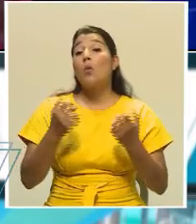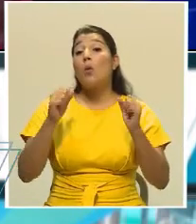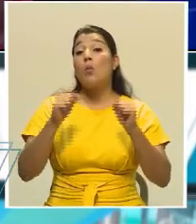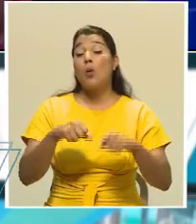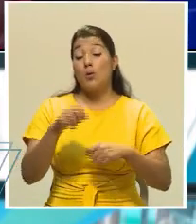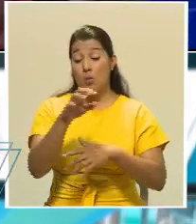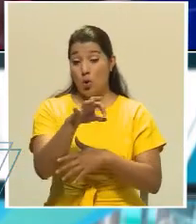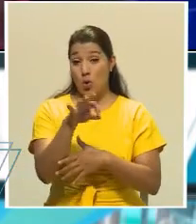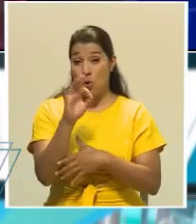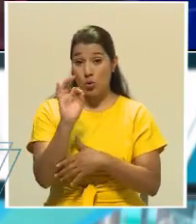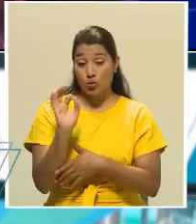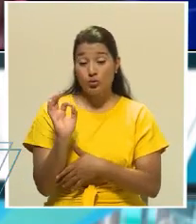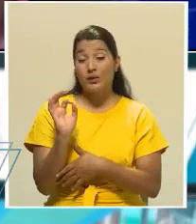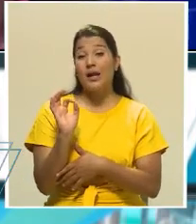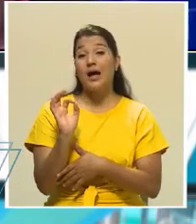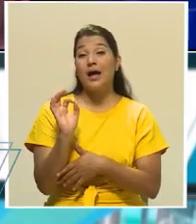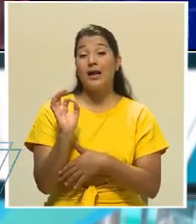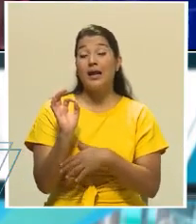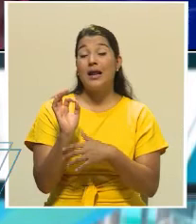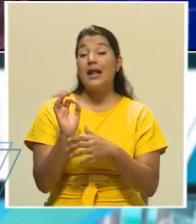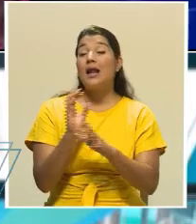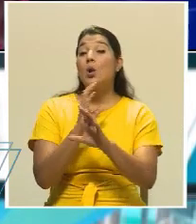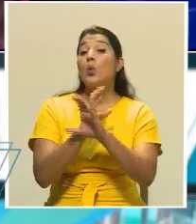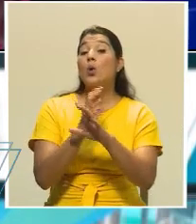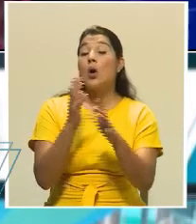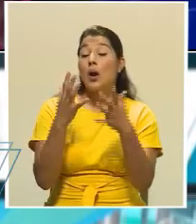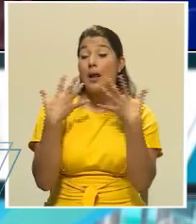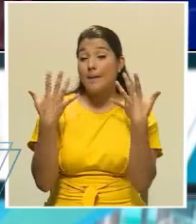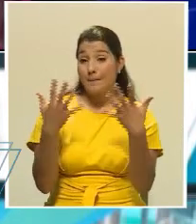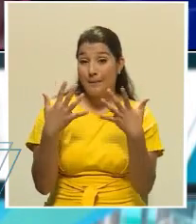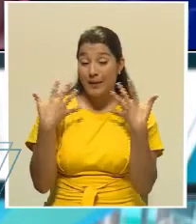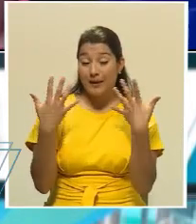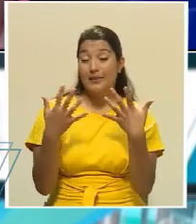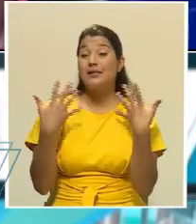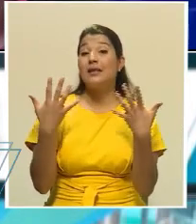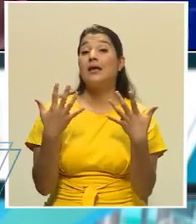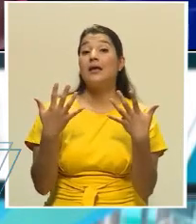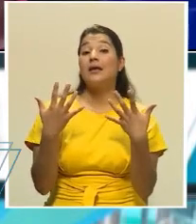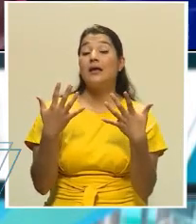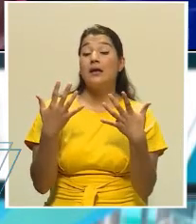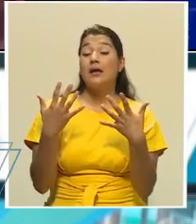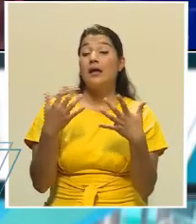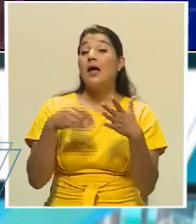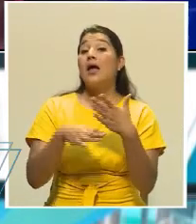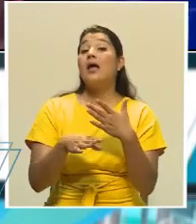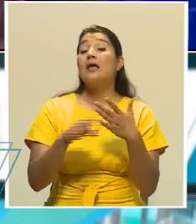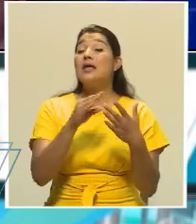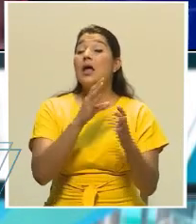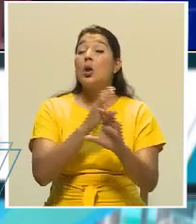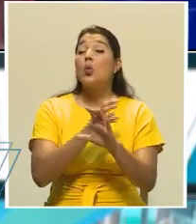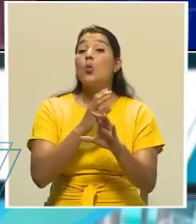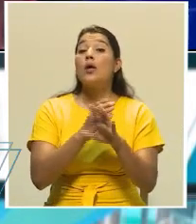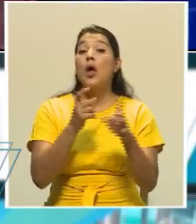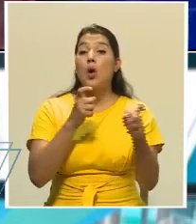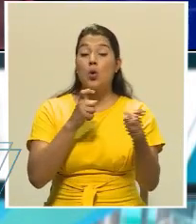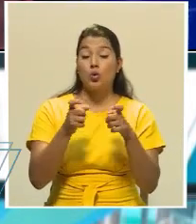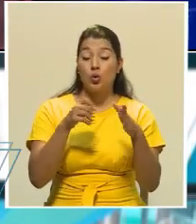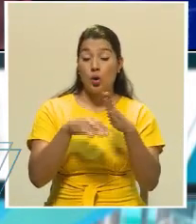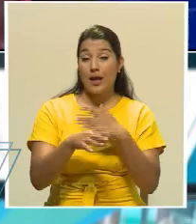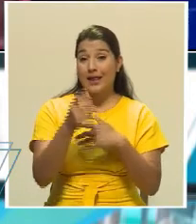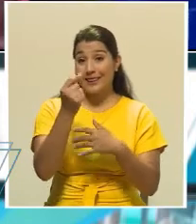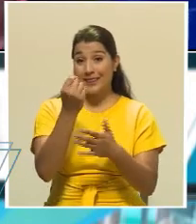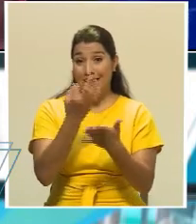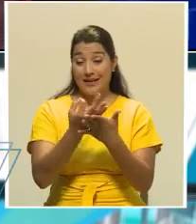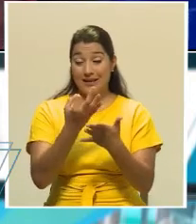encontramos esa senda de la sostenibilidad, digamos, de la sostenibilidad de nuestra deuda, de la sostenibilidad de nuestras finanzas